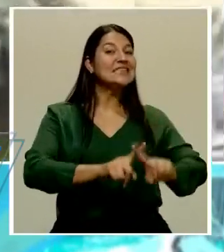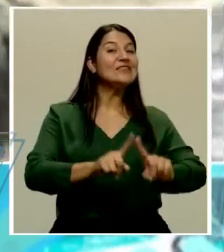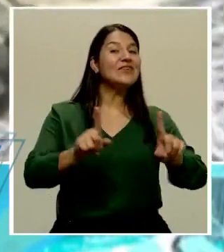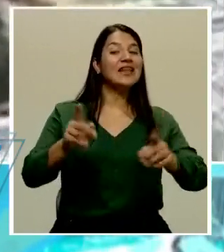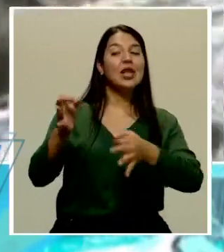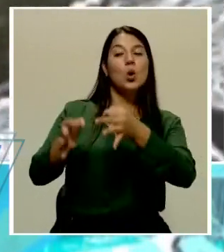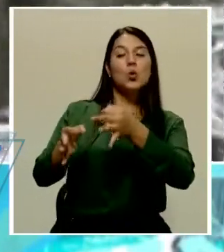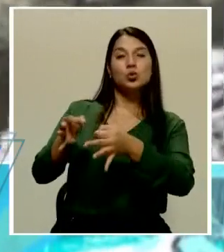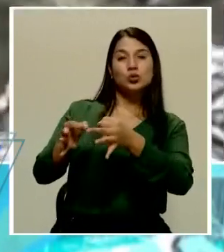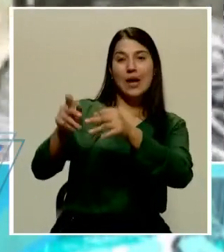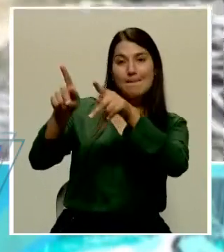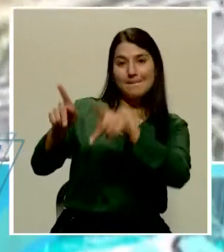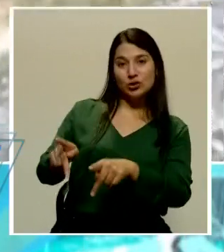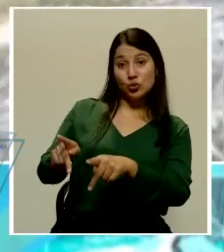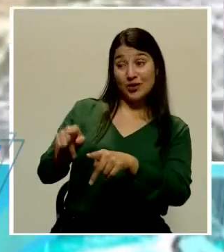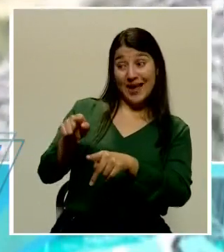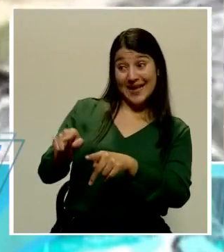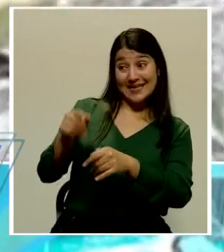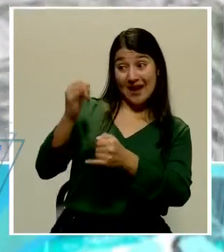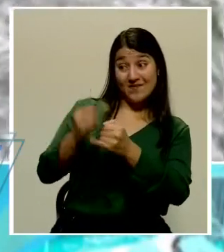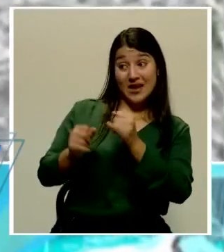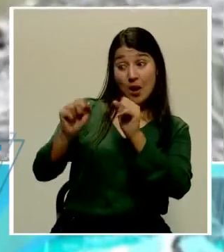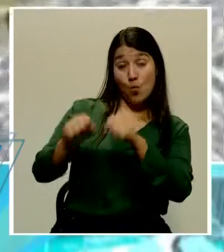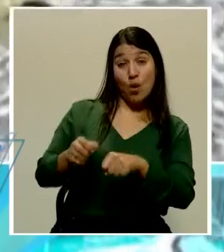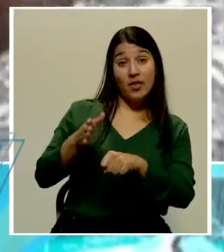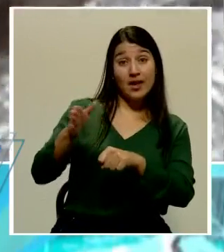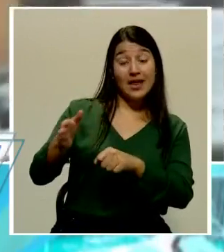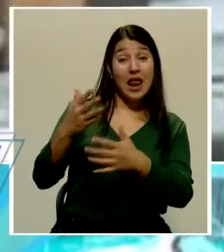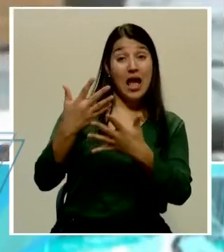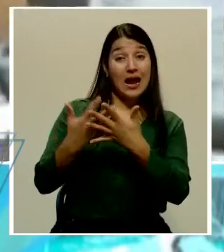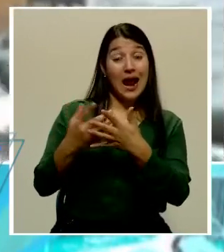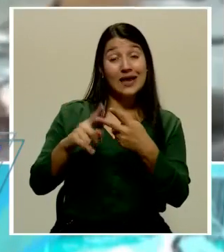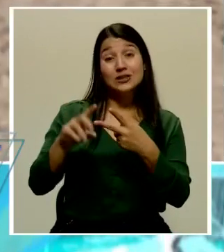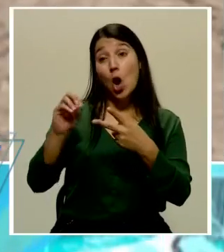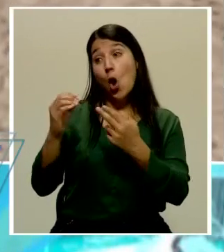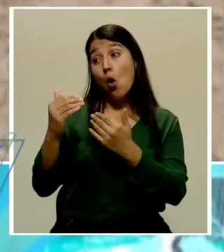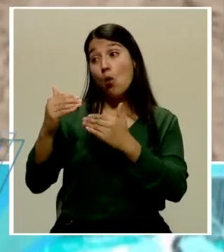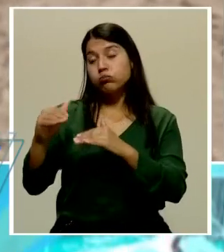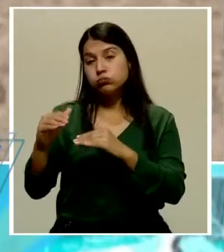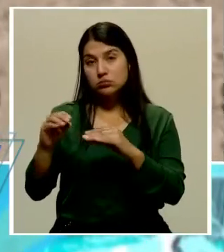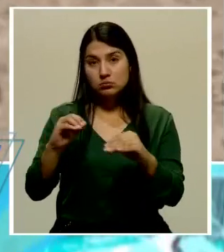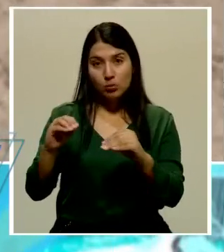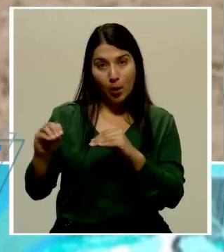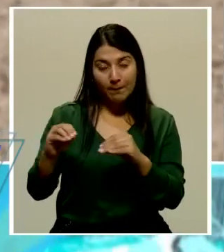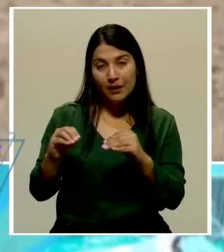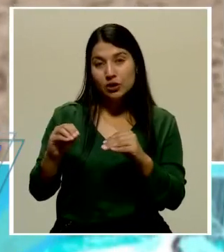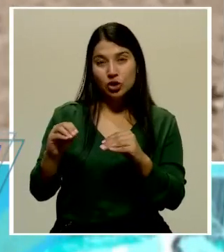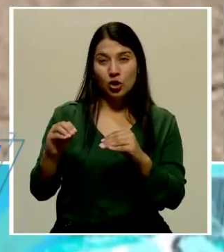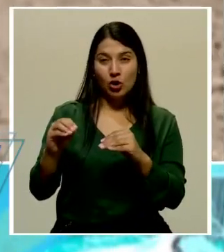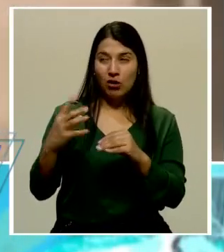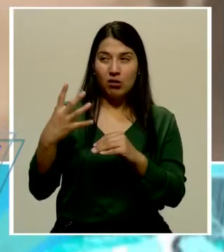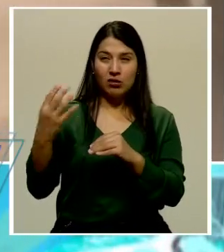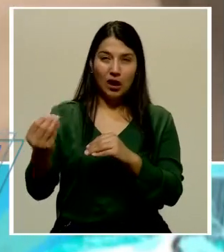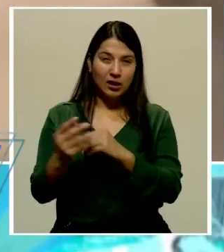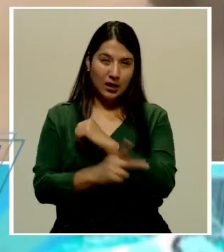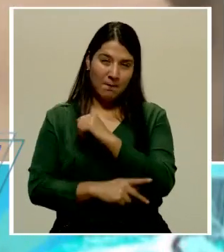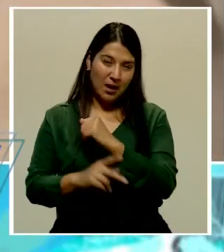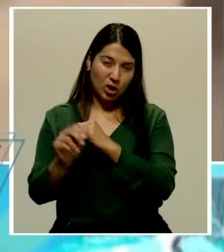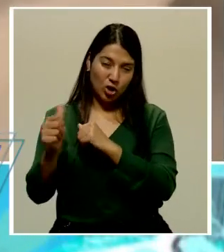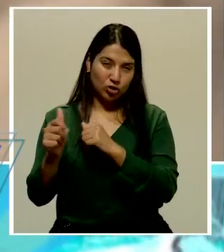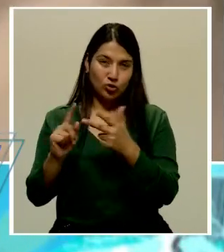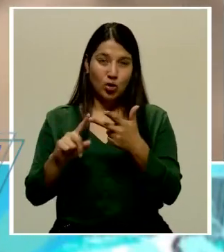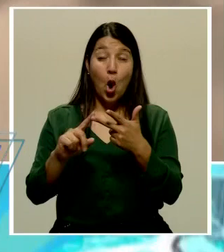que finalmente pueden ir a la cárcel o tener limitaciones de movimiento o ver una afectación